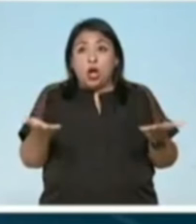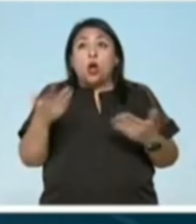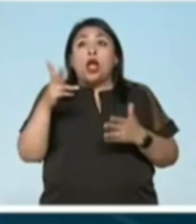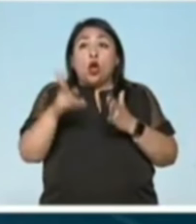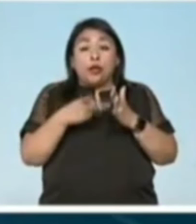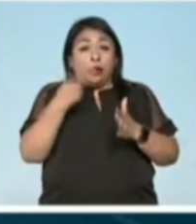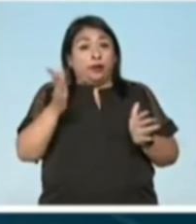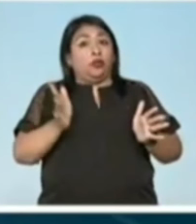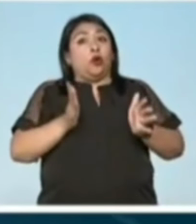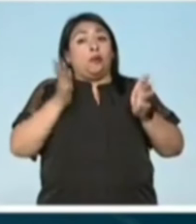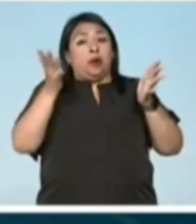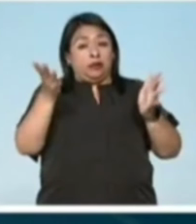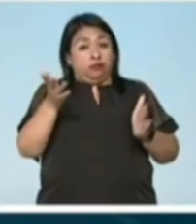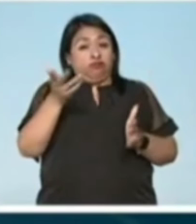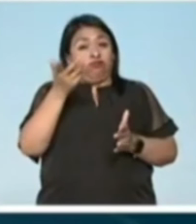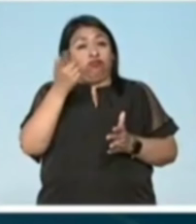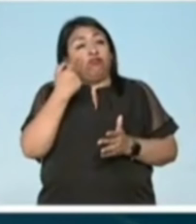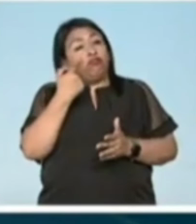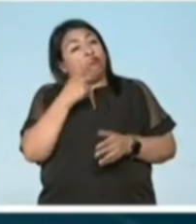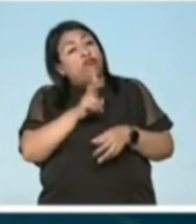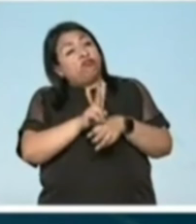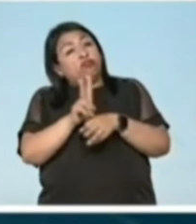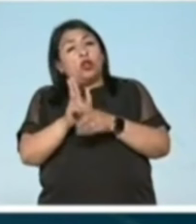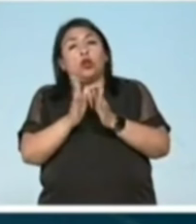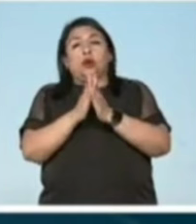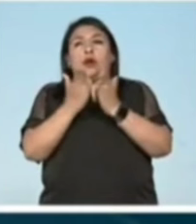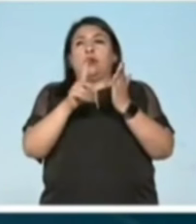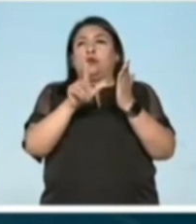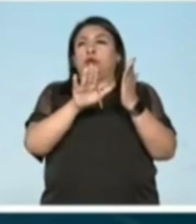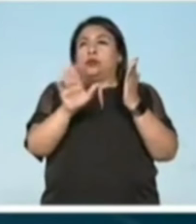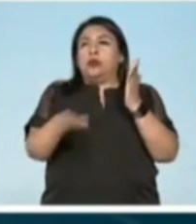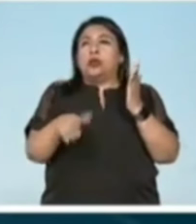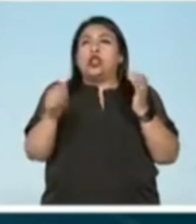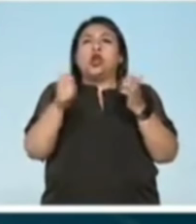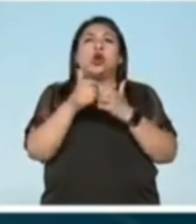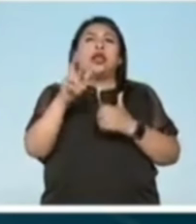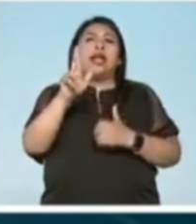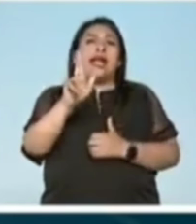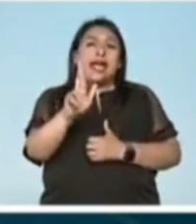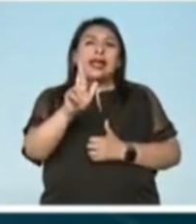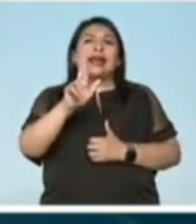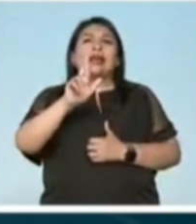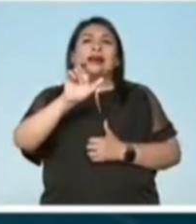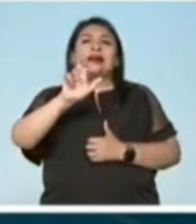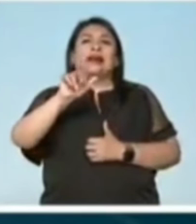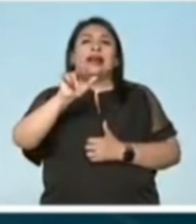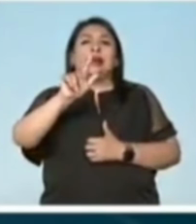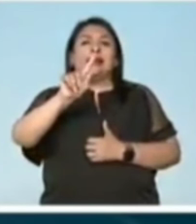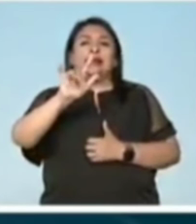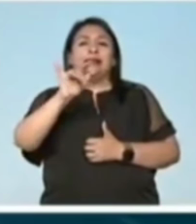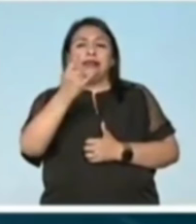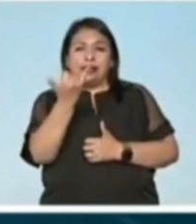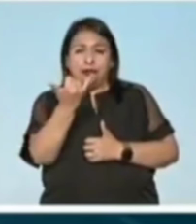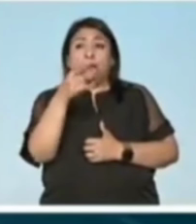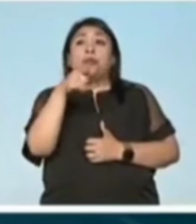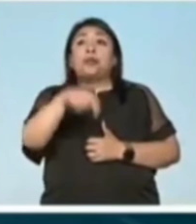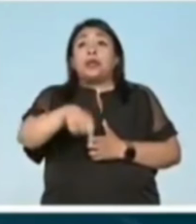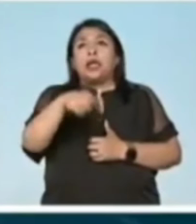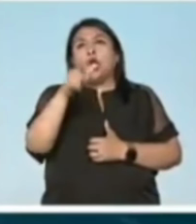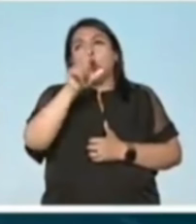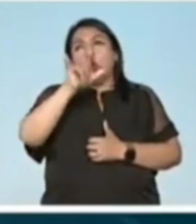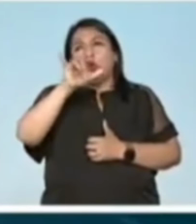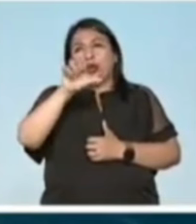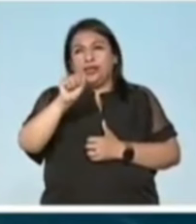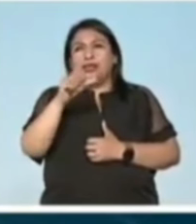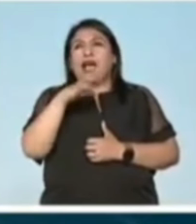nos vuelve a sorprender con esa capacidad de observación con su novela póstuma con R de Reality. Aquí que Luis crea